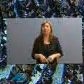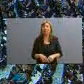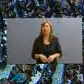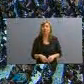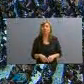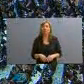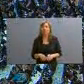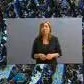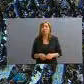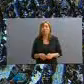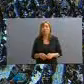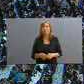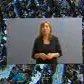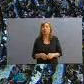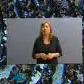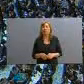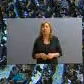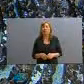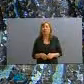También queremos